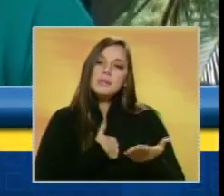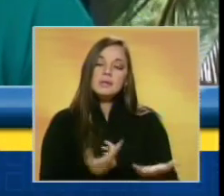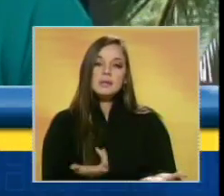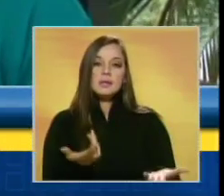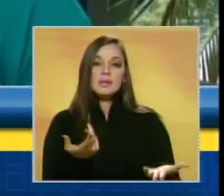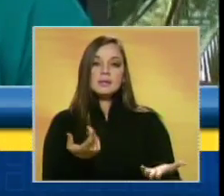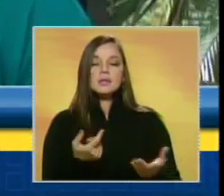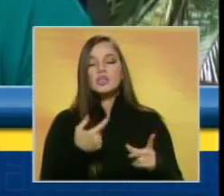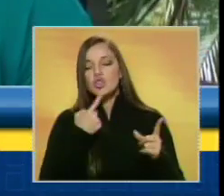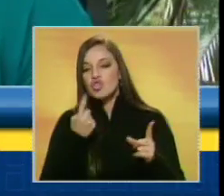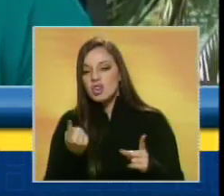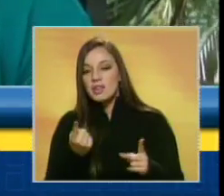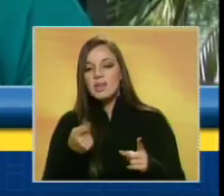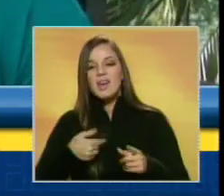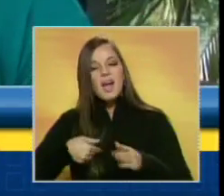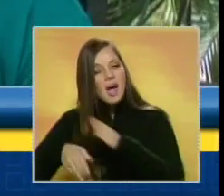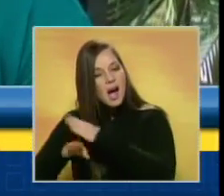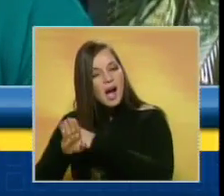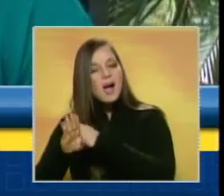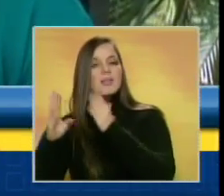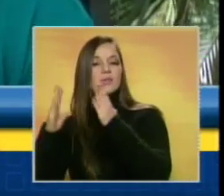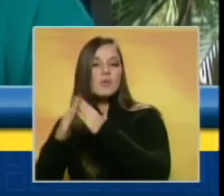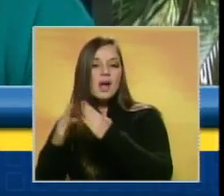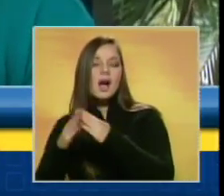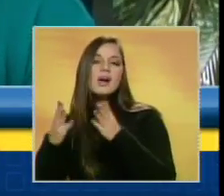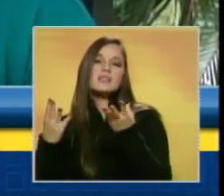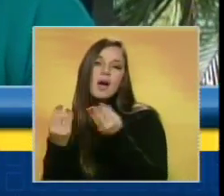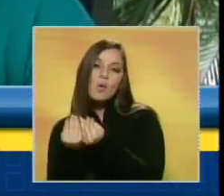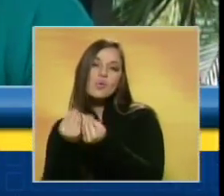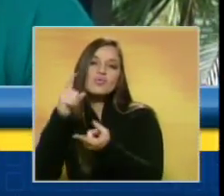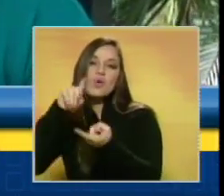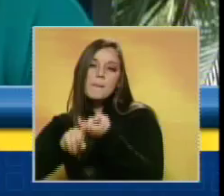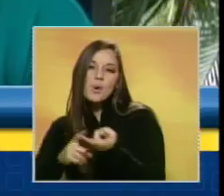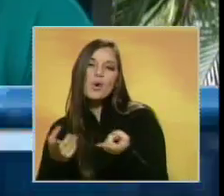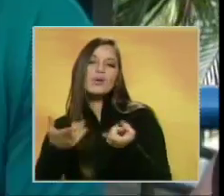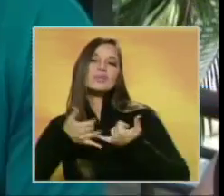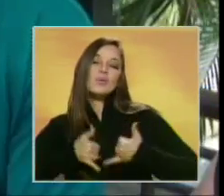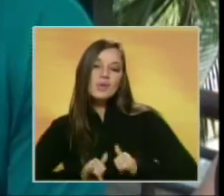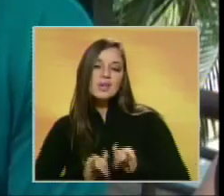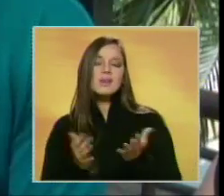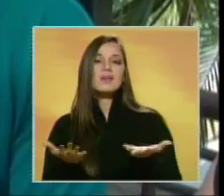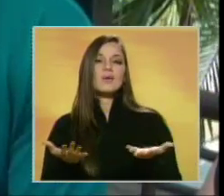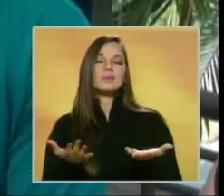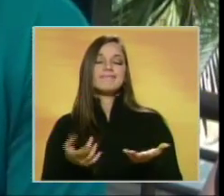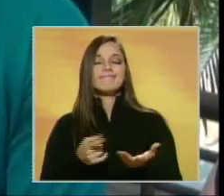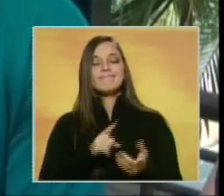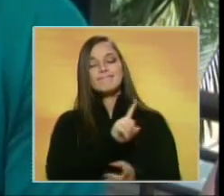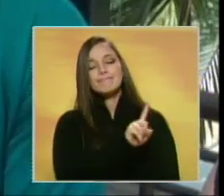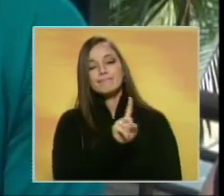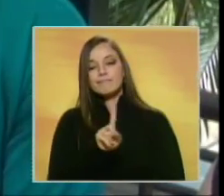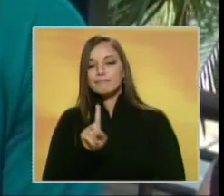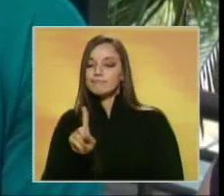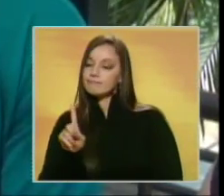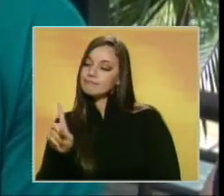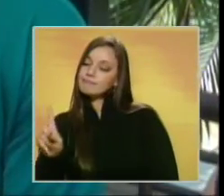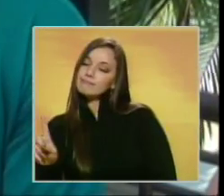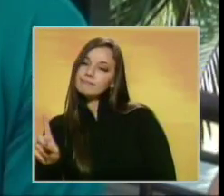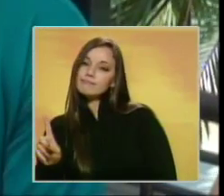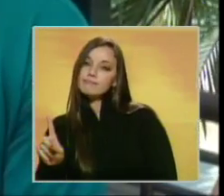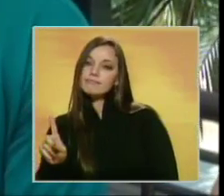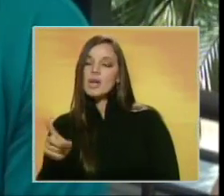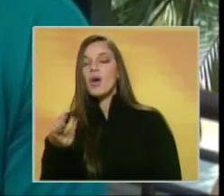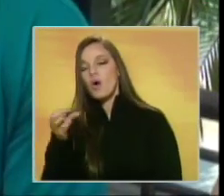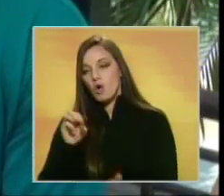yo la convencí que volviera con su esposo, por sus hijos, por todo esto. Ella volvía otra vez, dándole